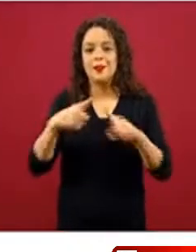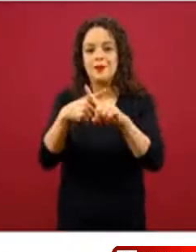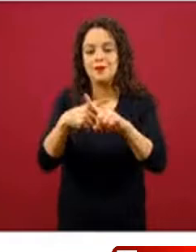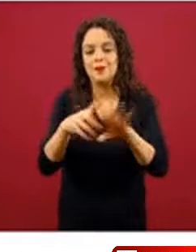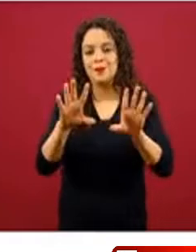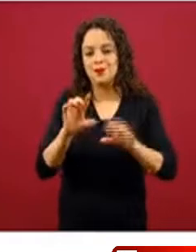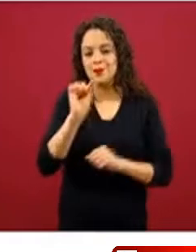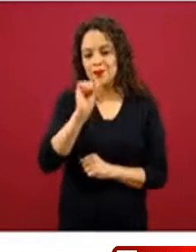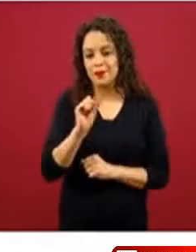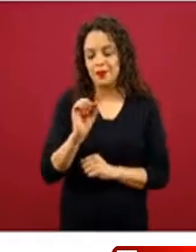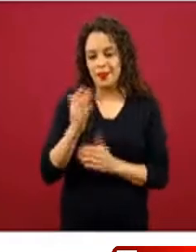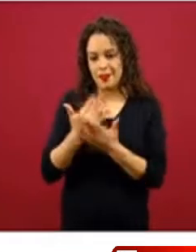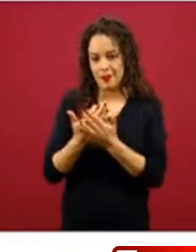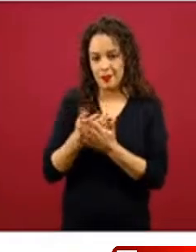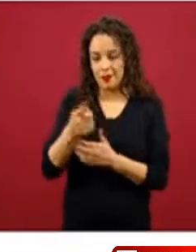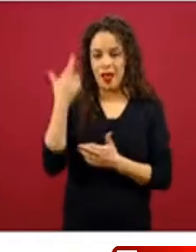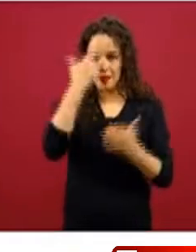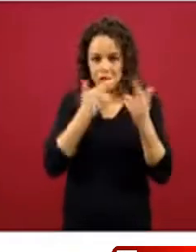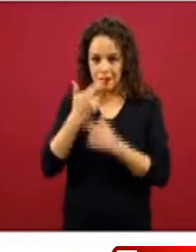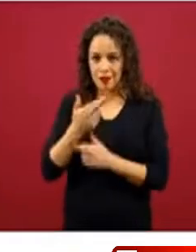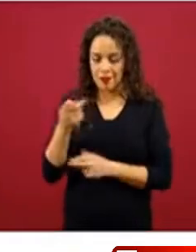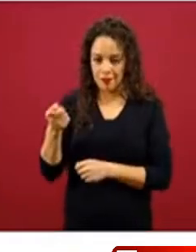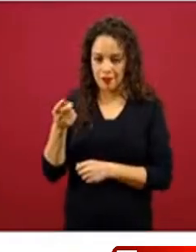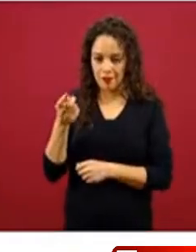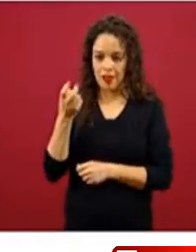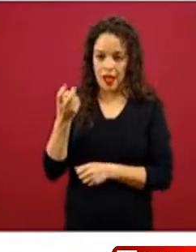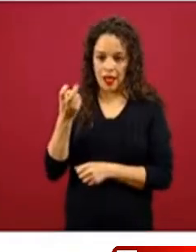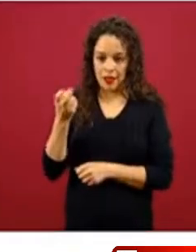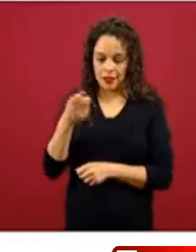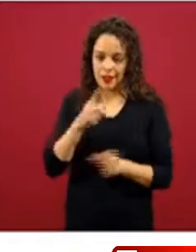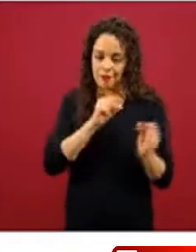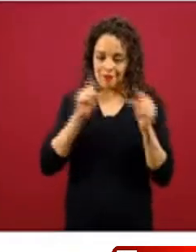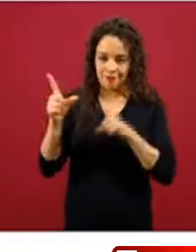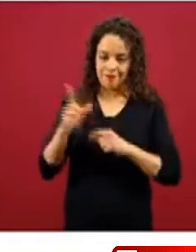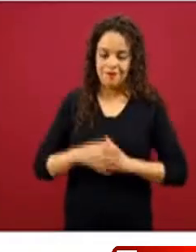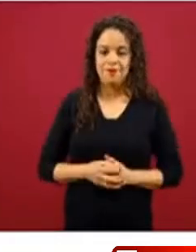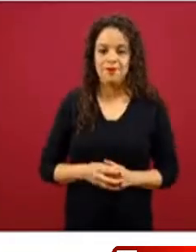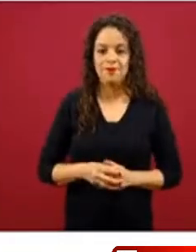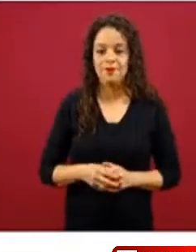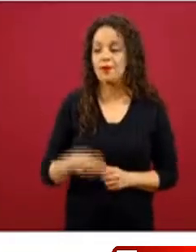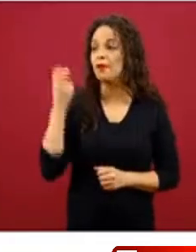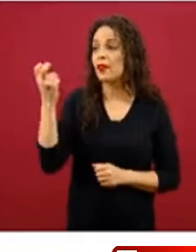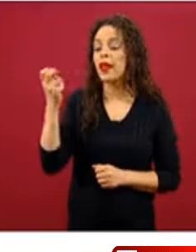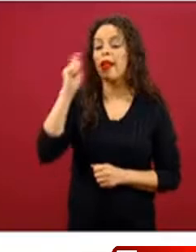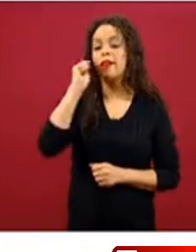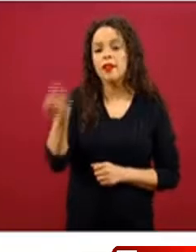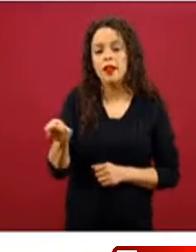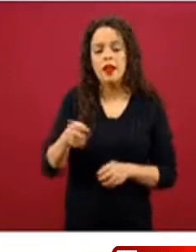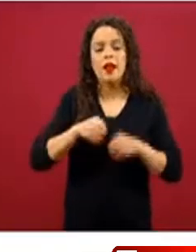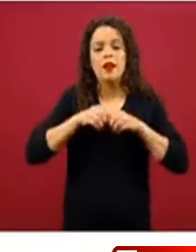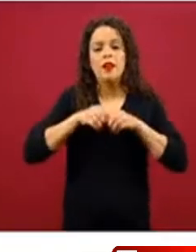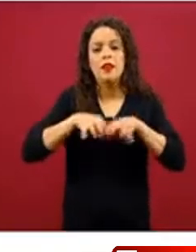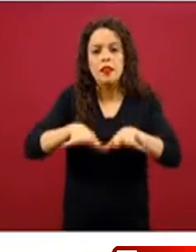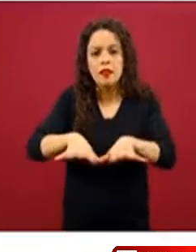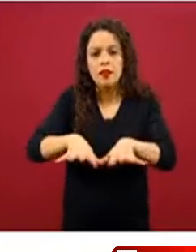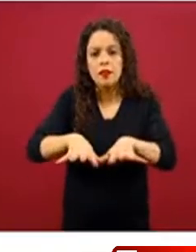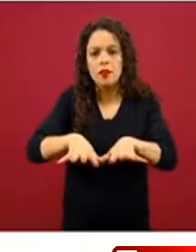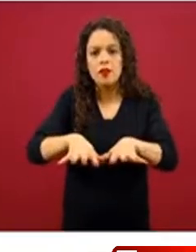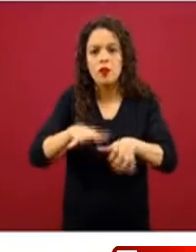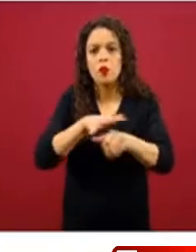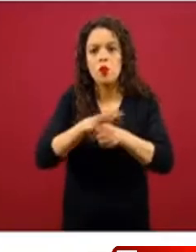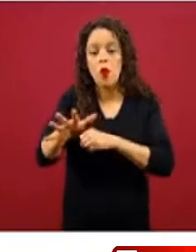la estimación de casos. Vamos a revisar la presentación. Esta es solamente la distribución de